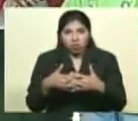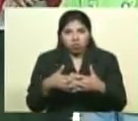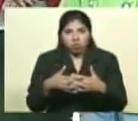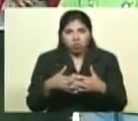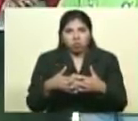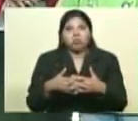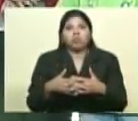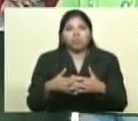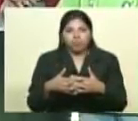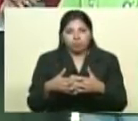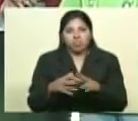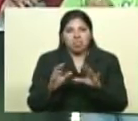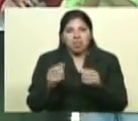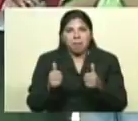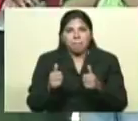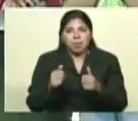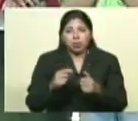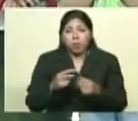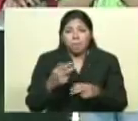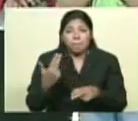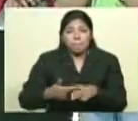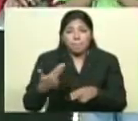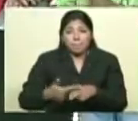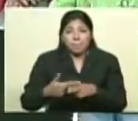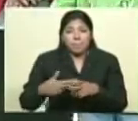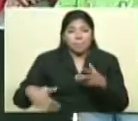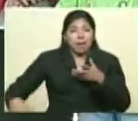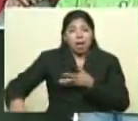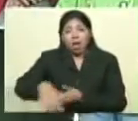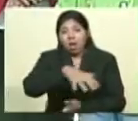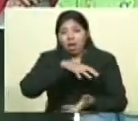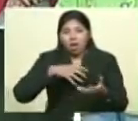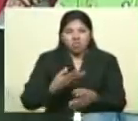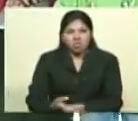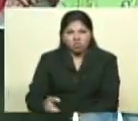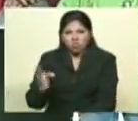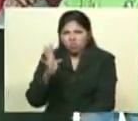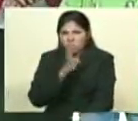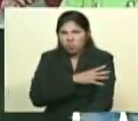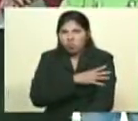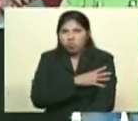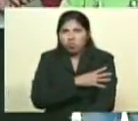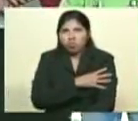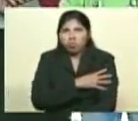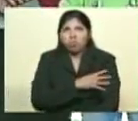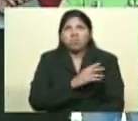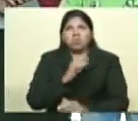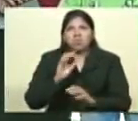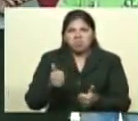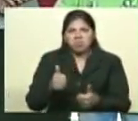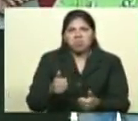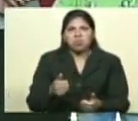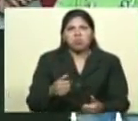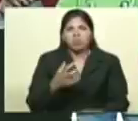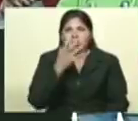rostro verdadero. Ahora ya no lo hacen con una sonrisa, ahora lo hacen con un grito, con una